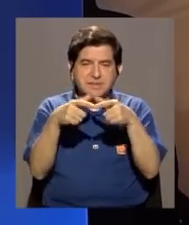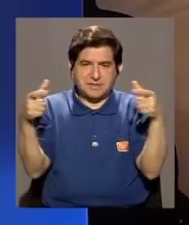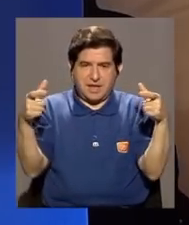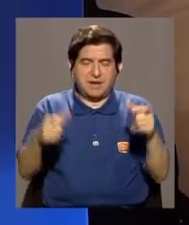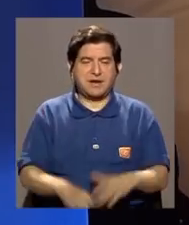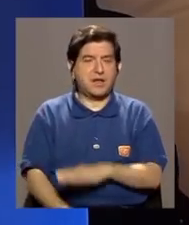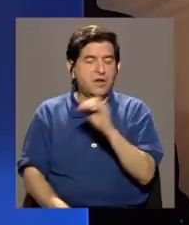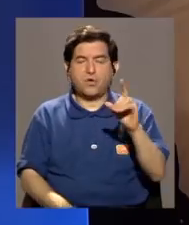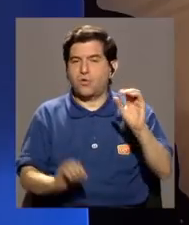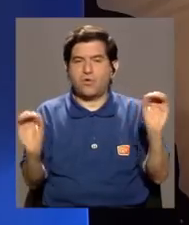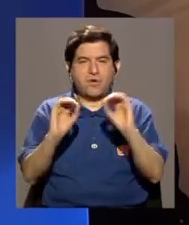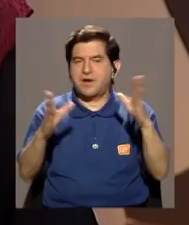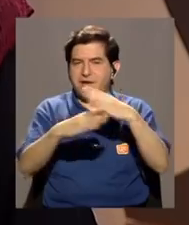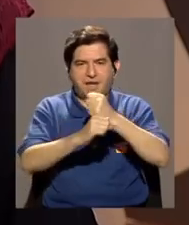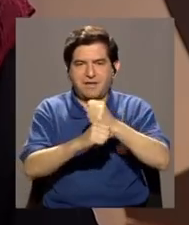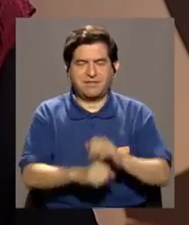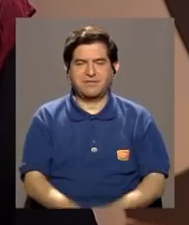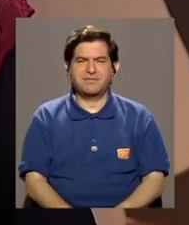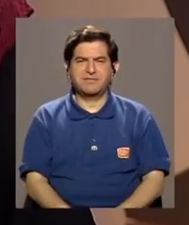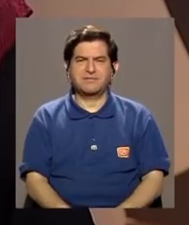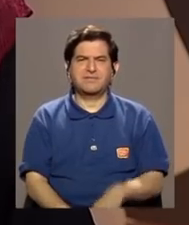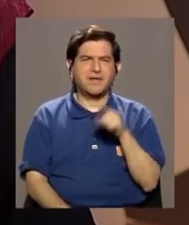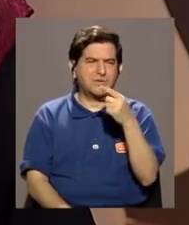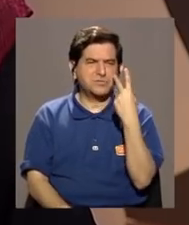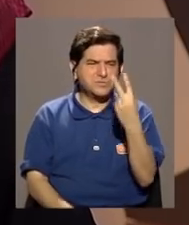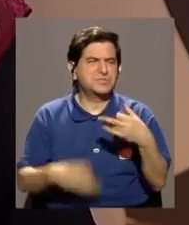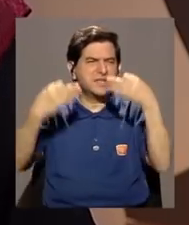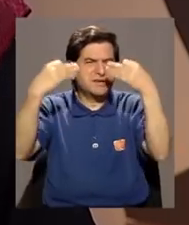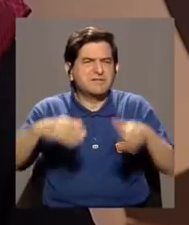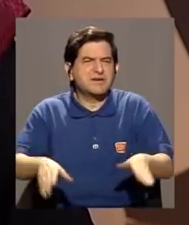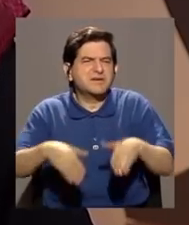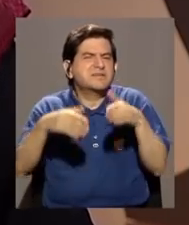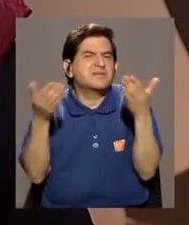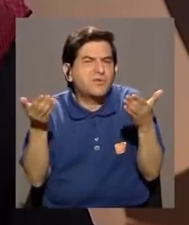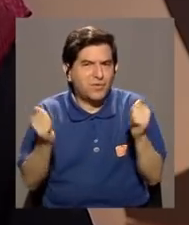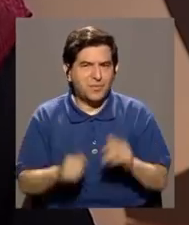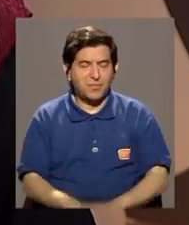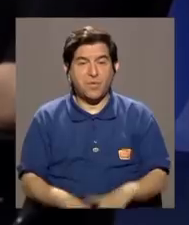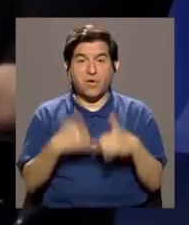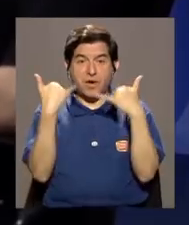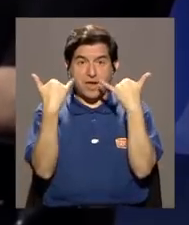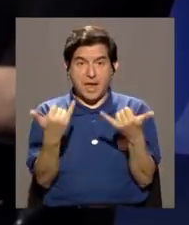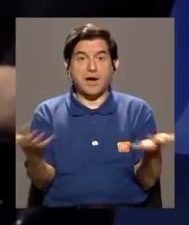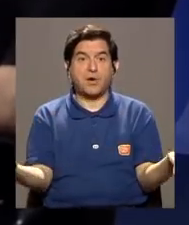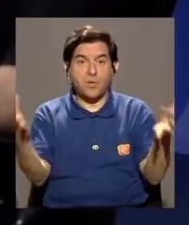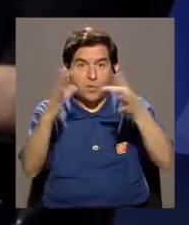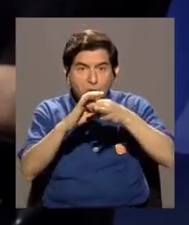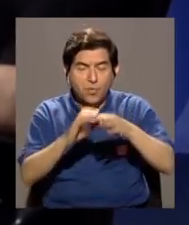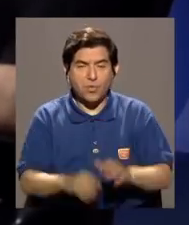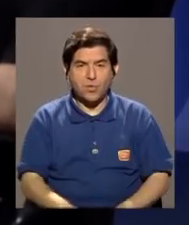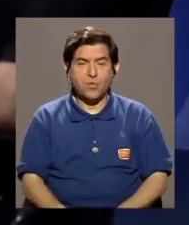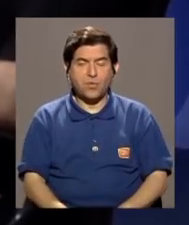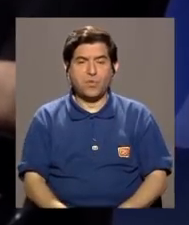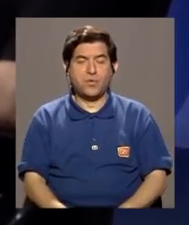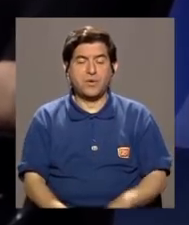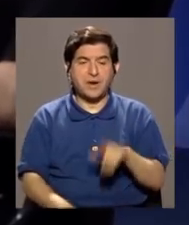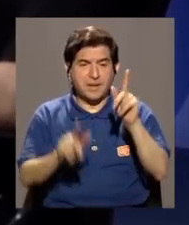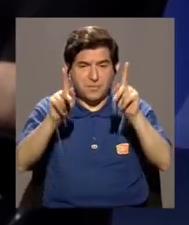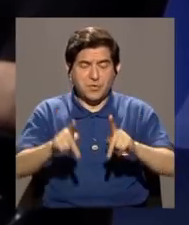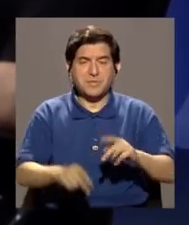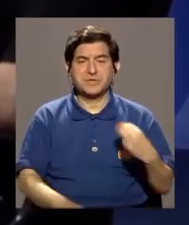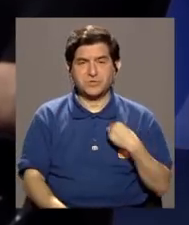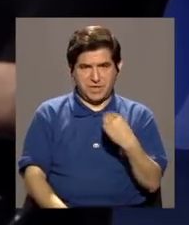porque si no no nos hubiese logrado nada entonces como como este fallo y sobre todo ahora a propósito de la composición de la